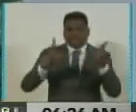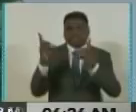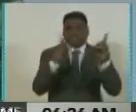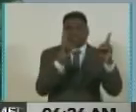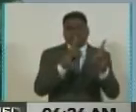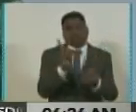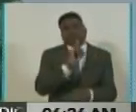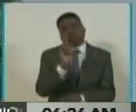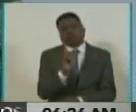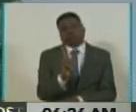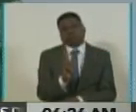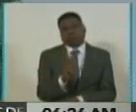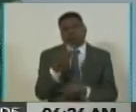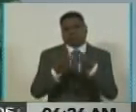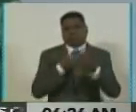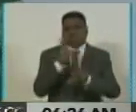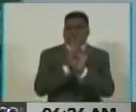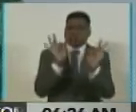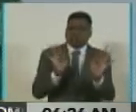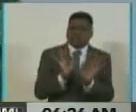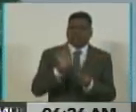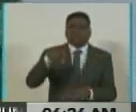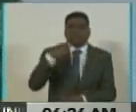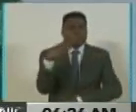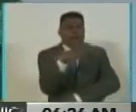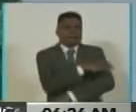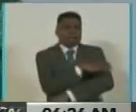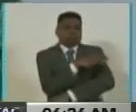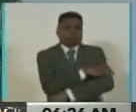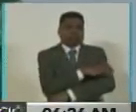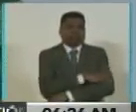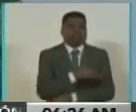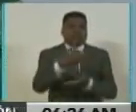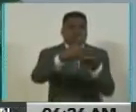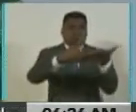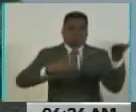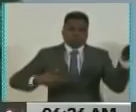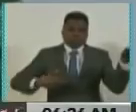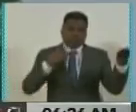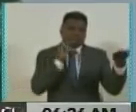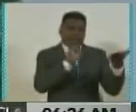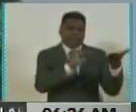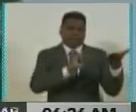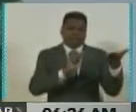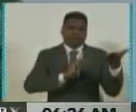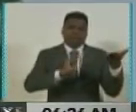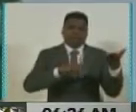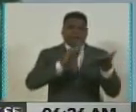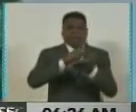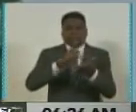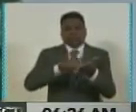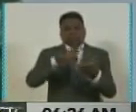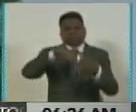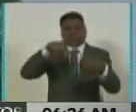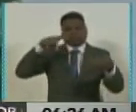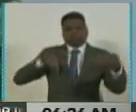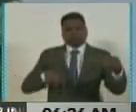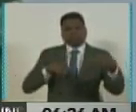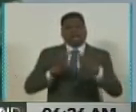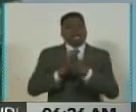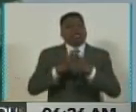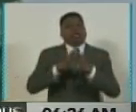languideció, y luego la oposición, pues en un comunicado se retira de esa primera etapa del diálogo,